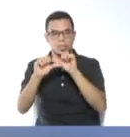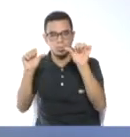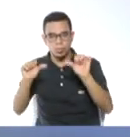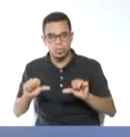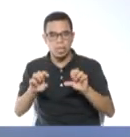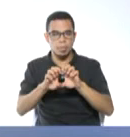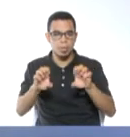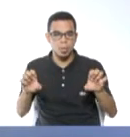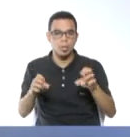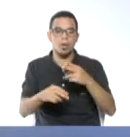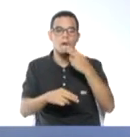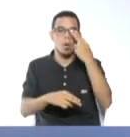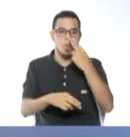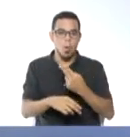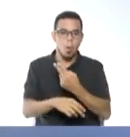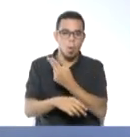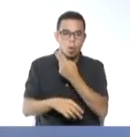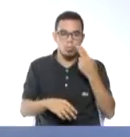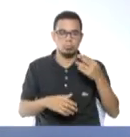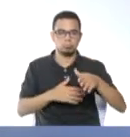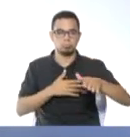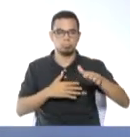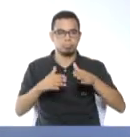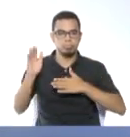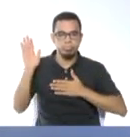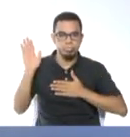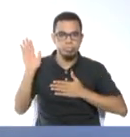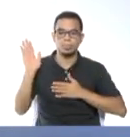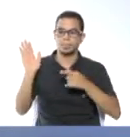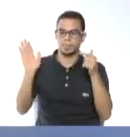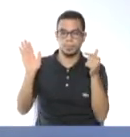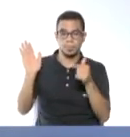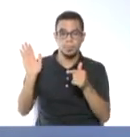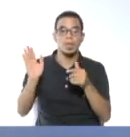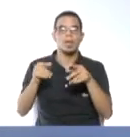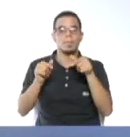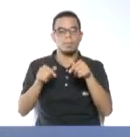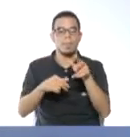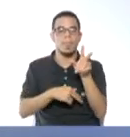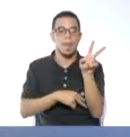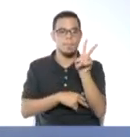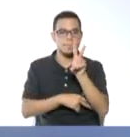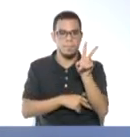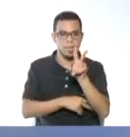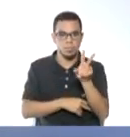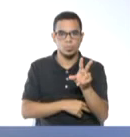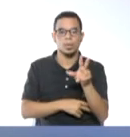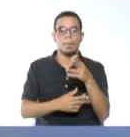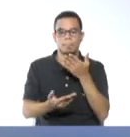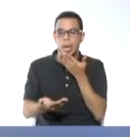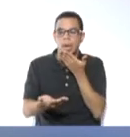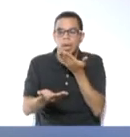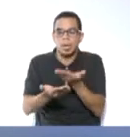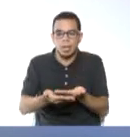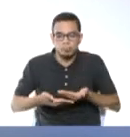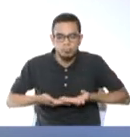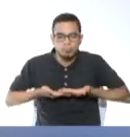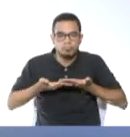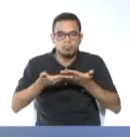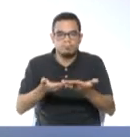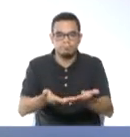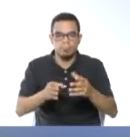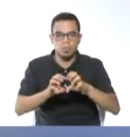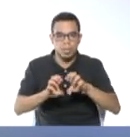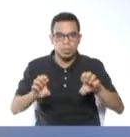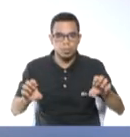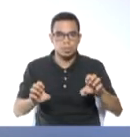educativo comprometido como lo tiene nuestro país, Venezuela. Claro. Pero también sabemos las realidades